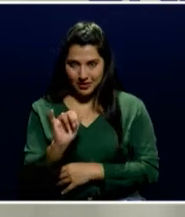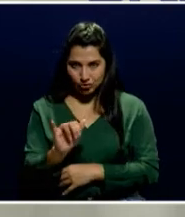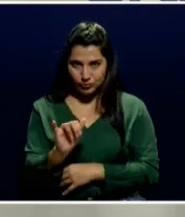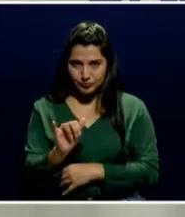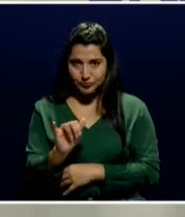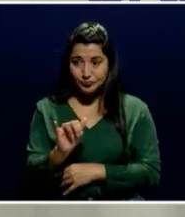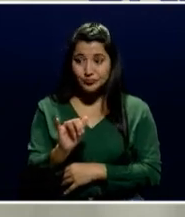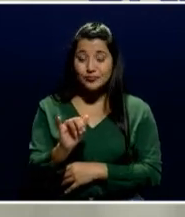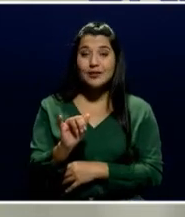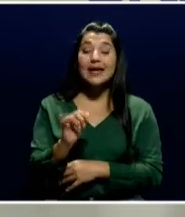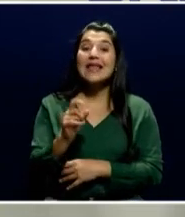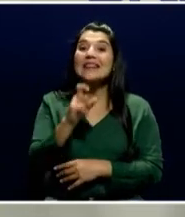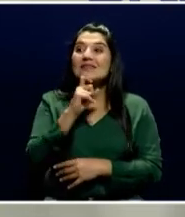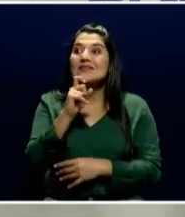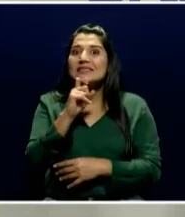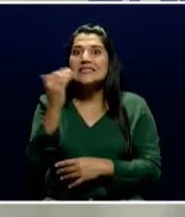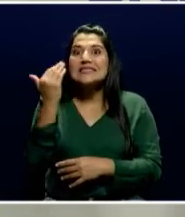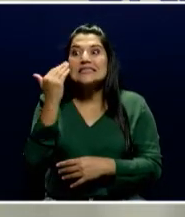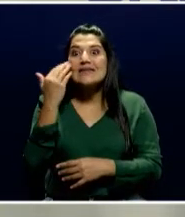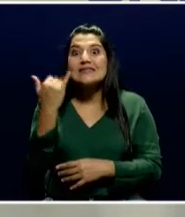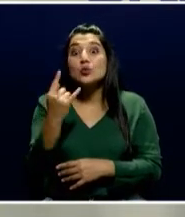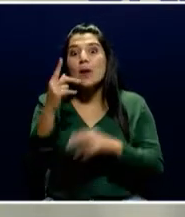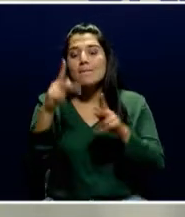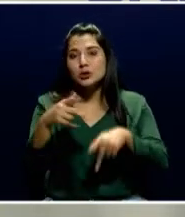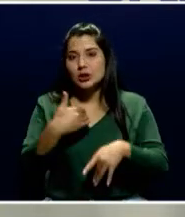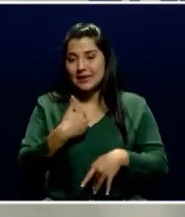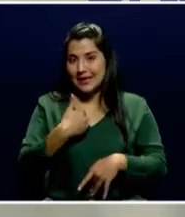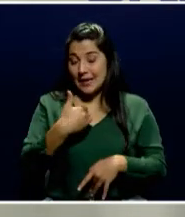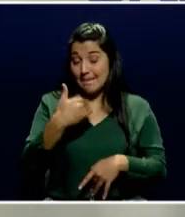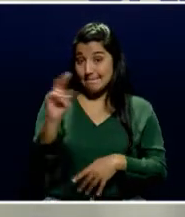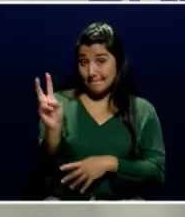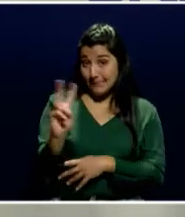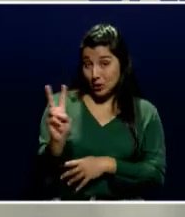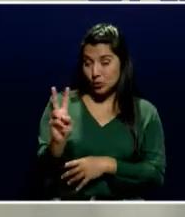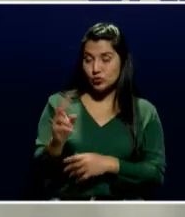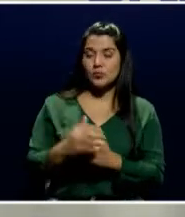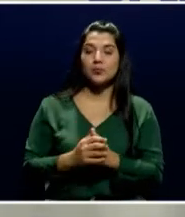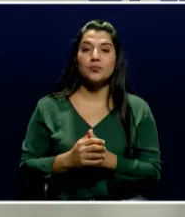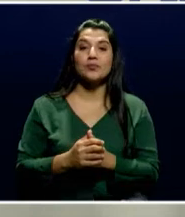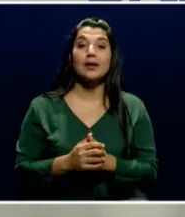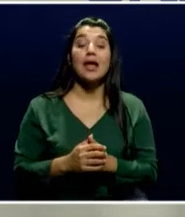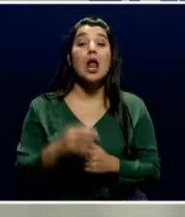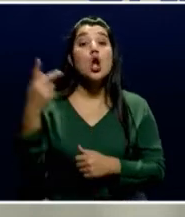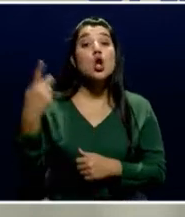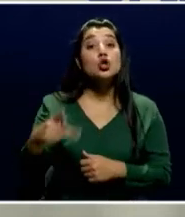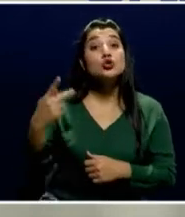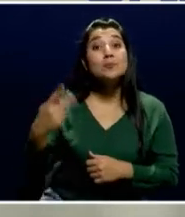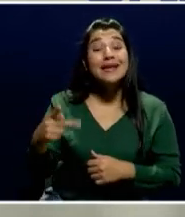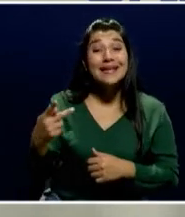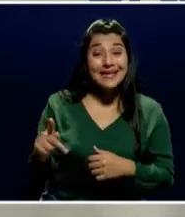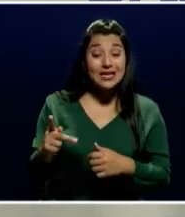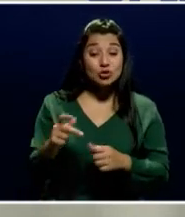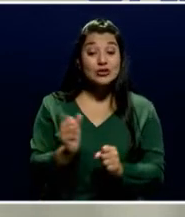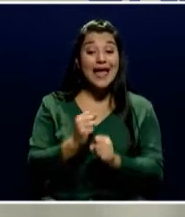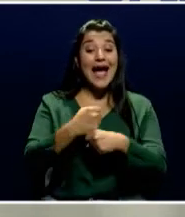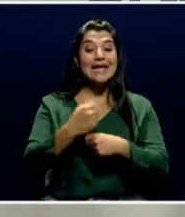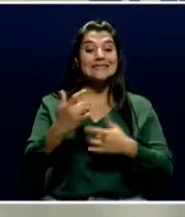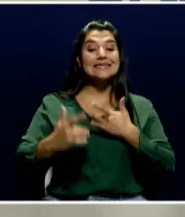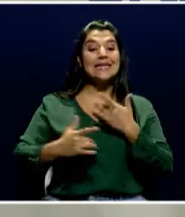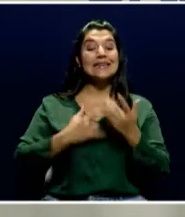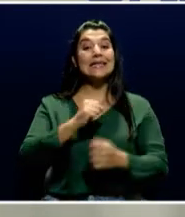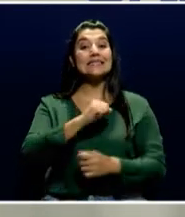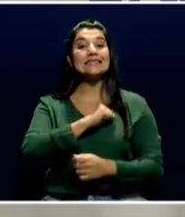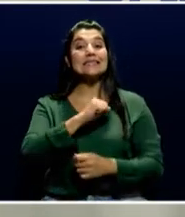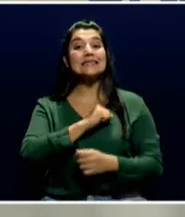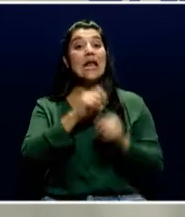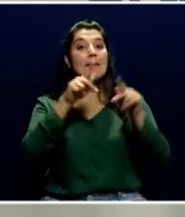que trabajan mucho el tema de percepción de riesgo, que los peligros que asustan a las personas y los riesgos que las matan no